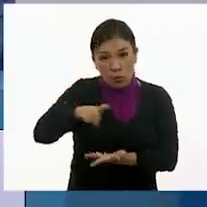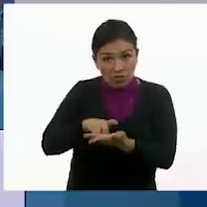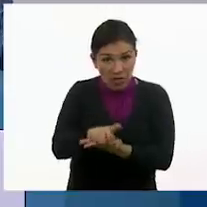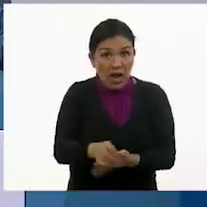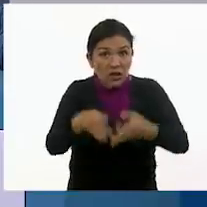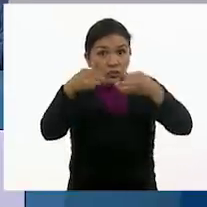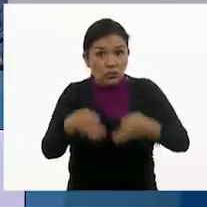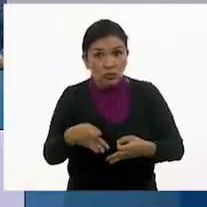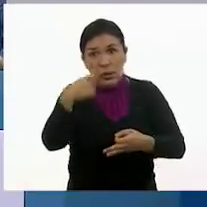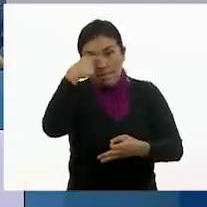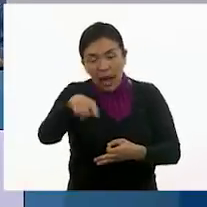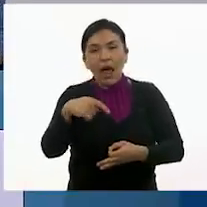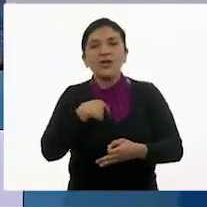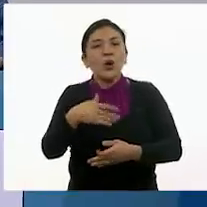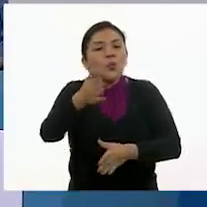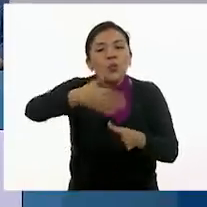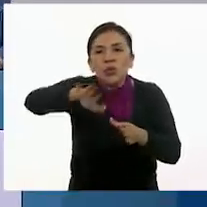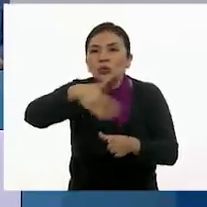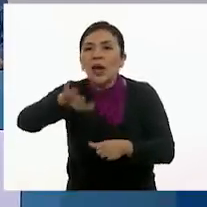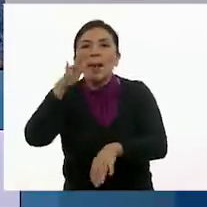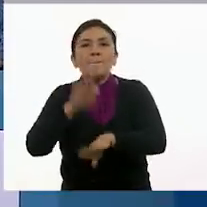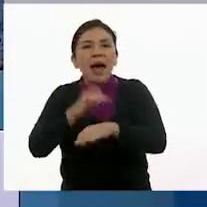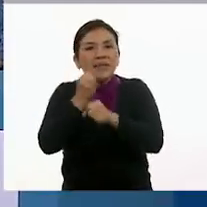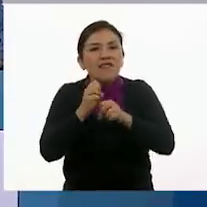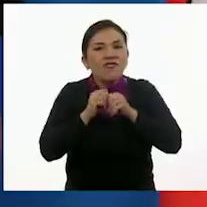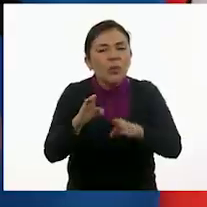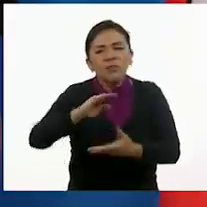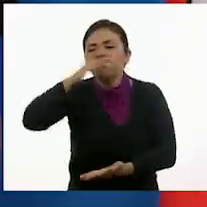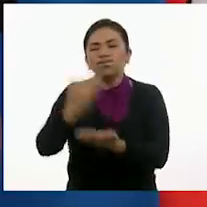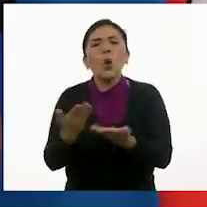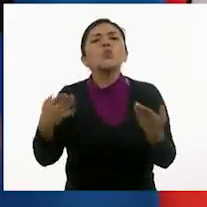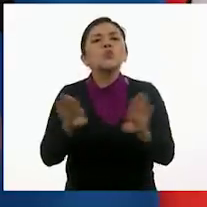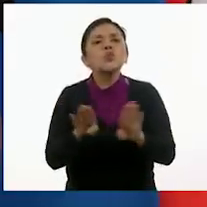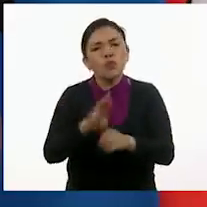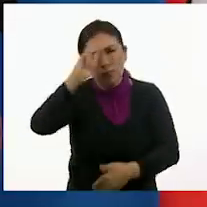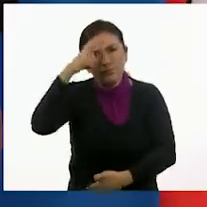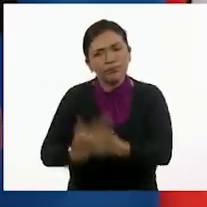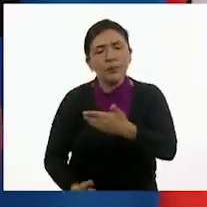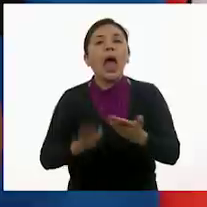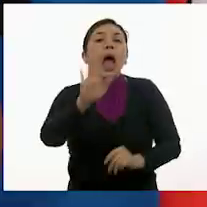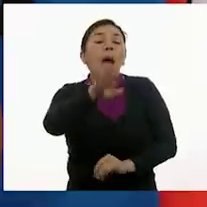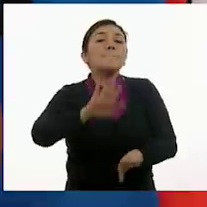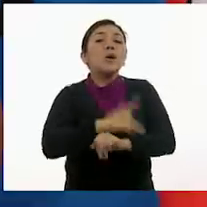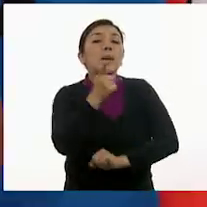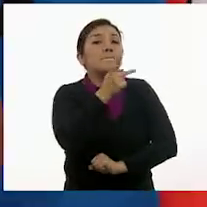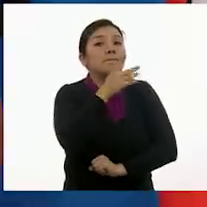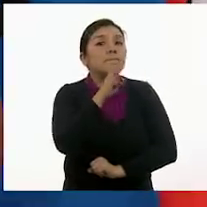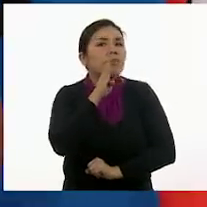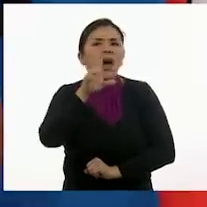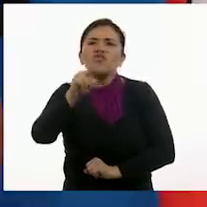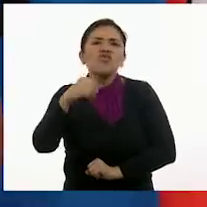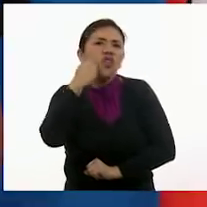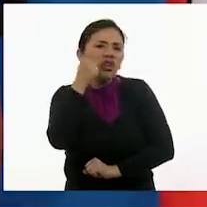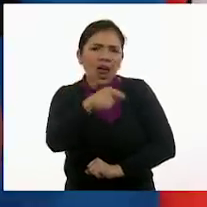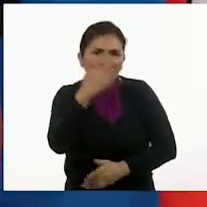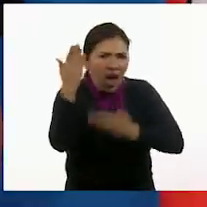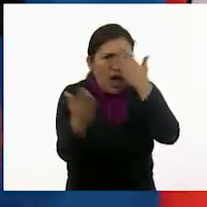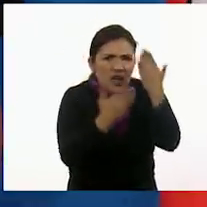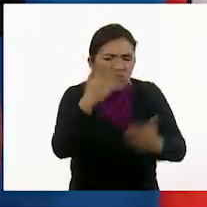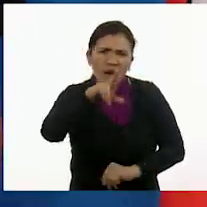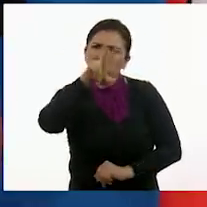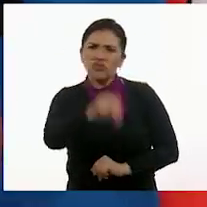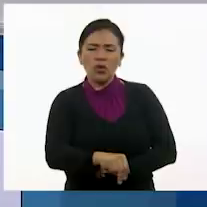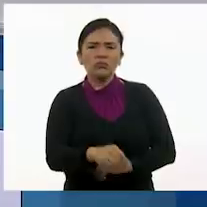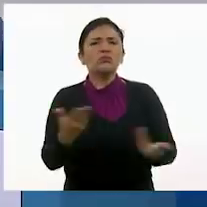derecho de acceso a la información? Ah, porque sus padres no quieren que ella estudie. Uh-huh. ¿Y quién